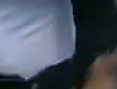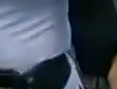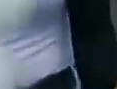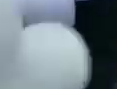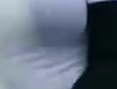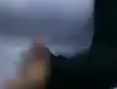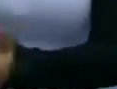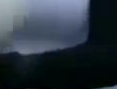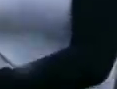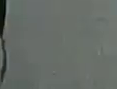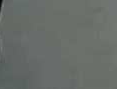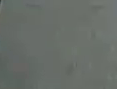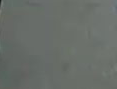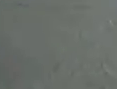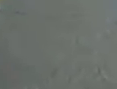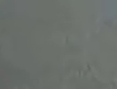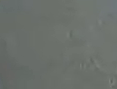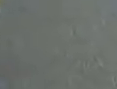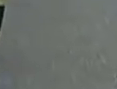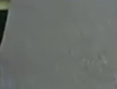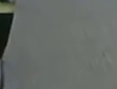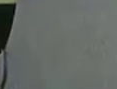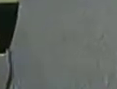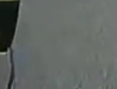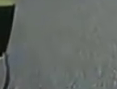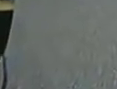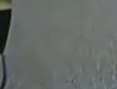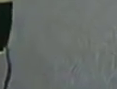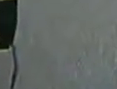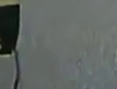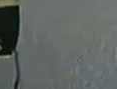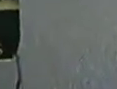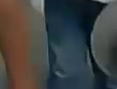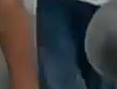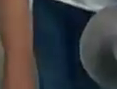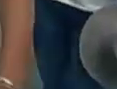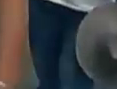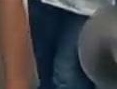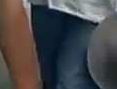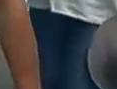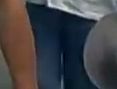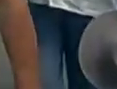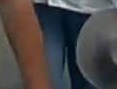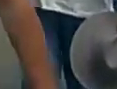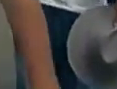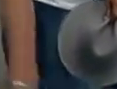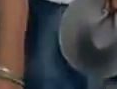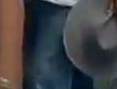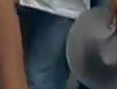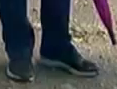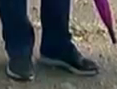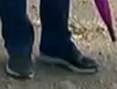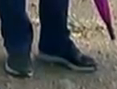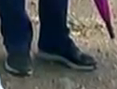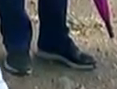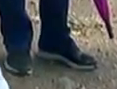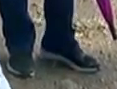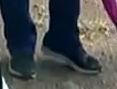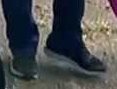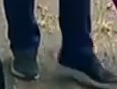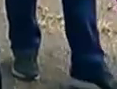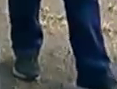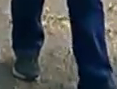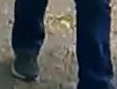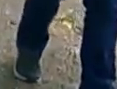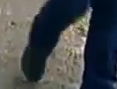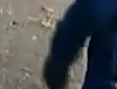su cansancio físico, rezaban en el trayecto y algunos decían, por agradecimiento. Estamos muy felices de habernos